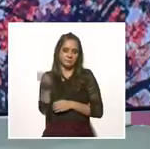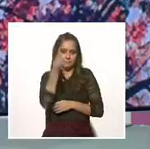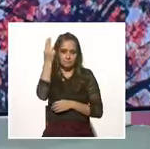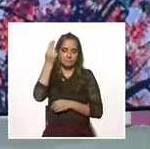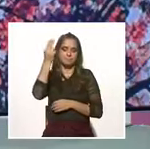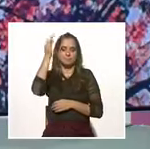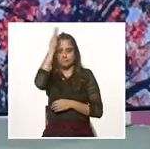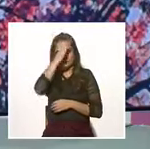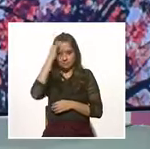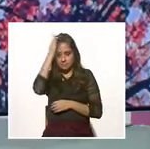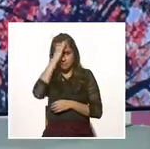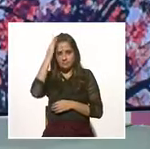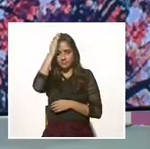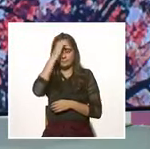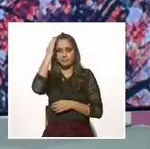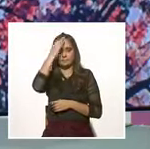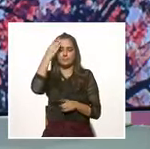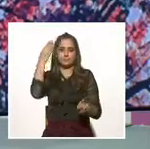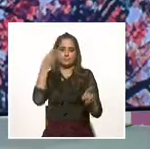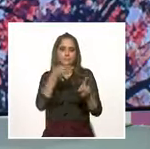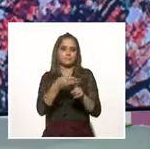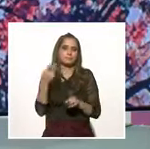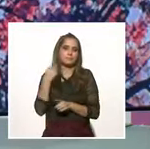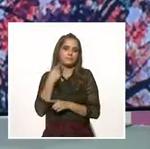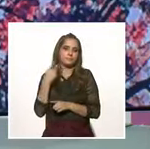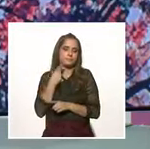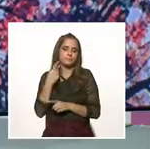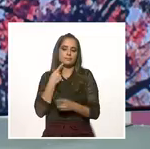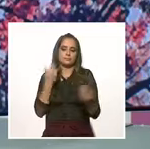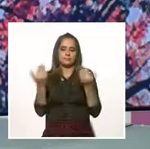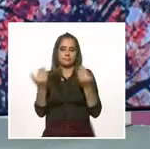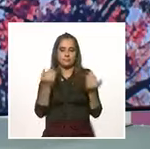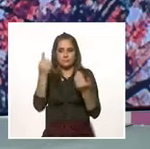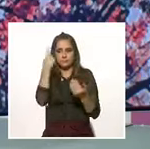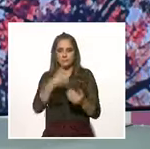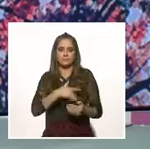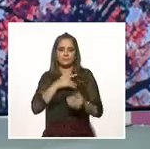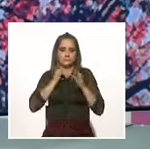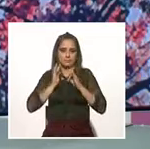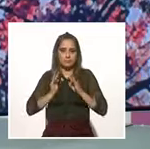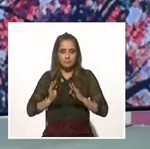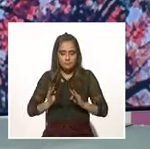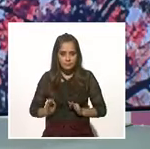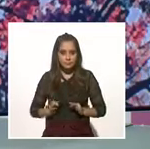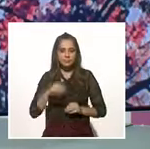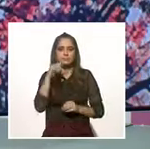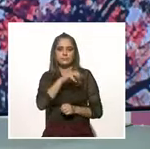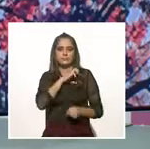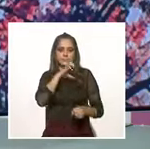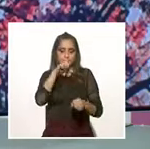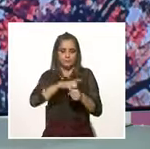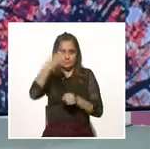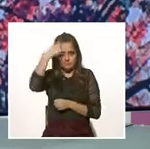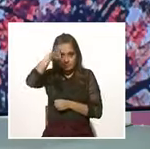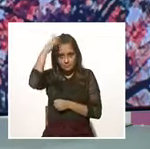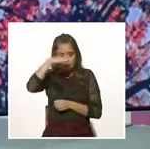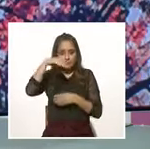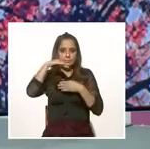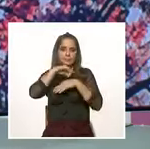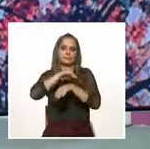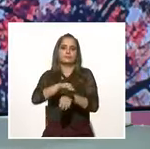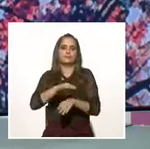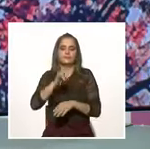Filosofía de Trabajo Social con orientación en Políticas Comparadas de Bienestar Social. Además, es especialista justamente en el estudio